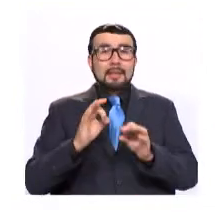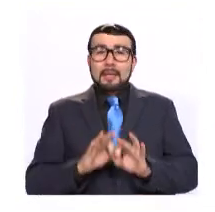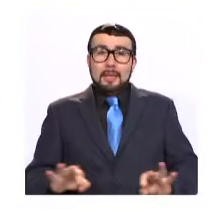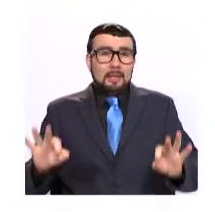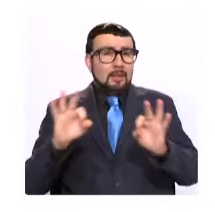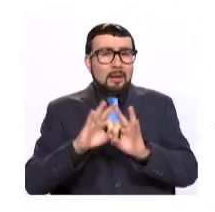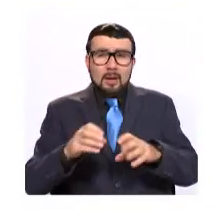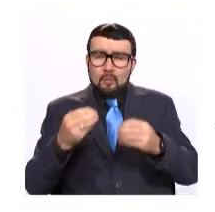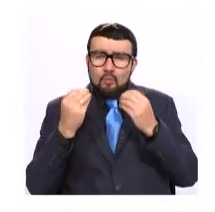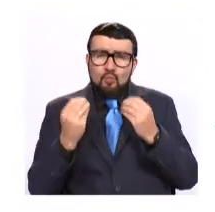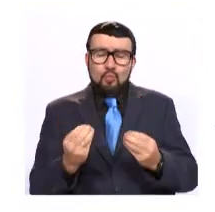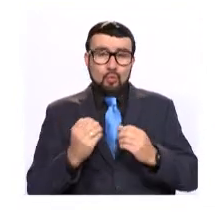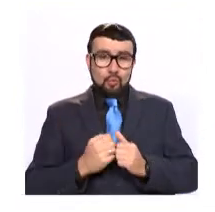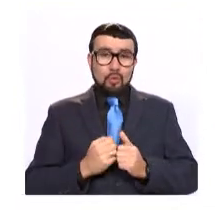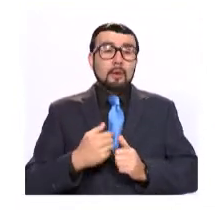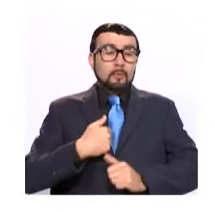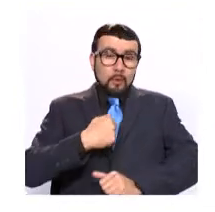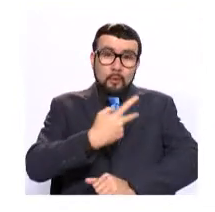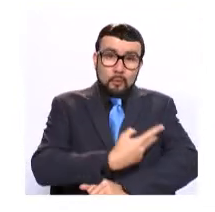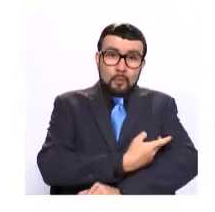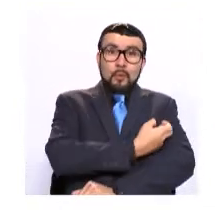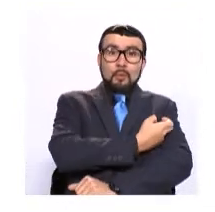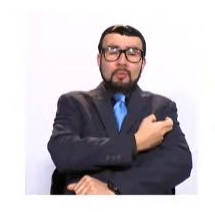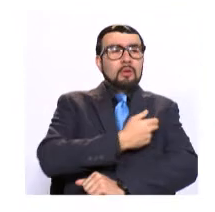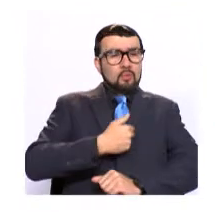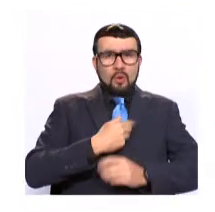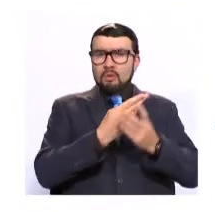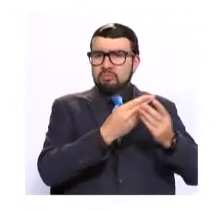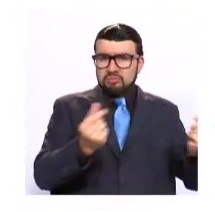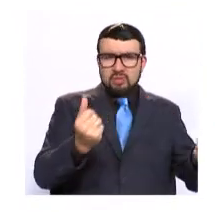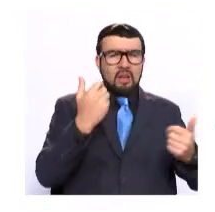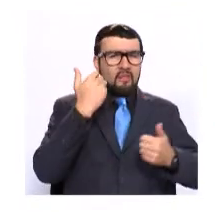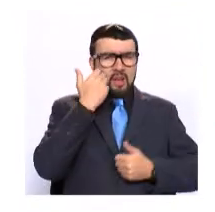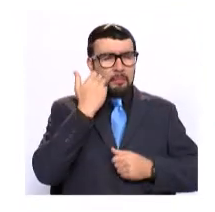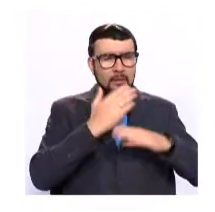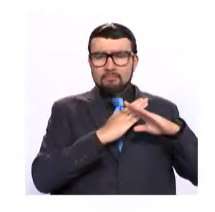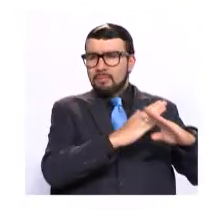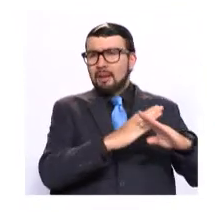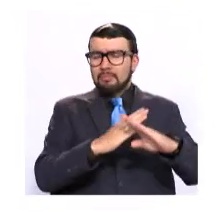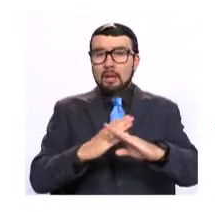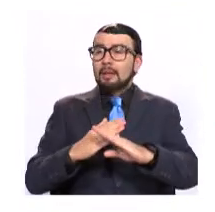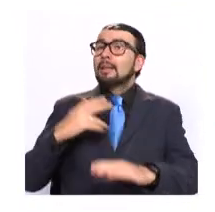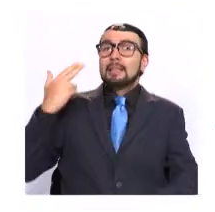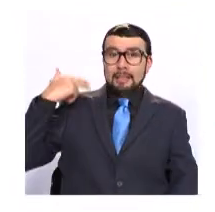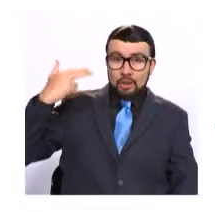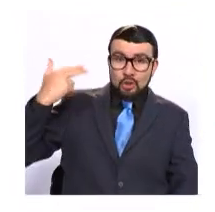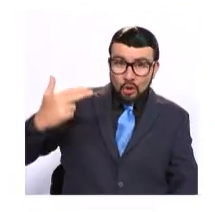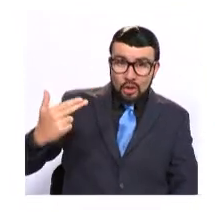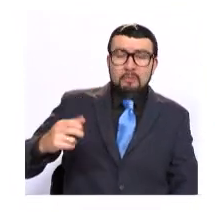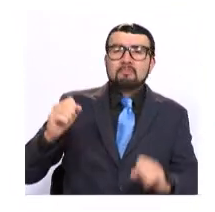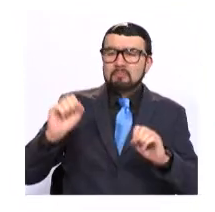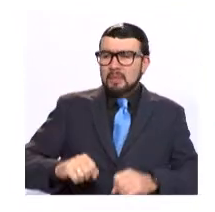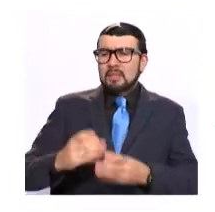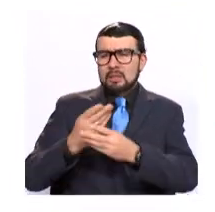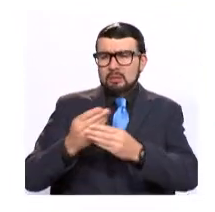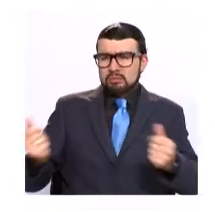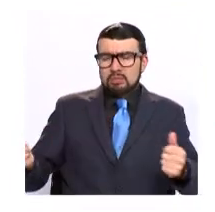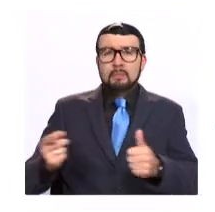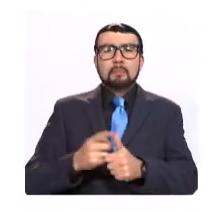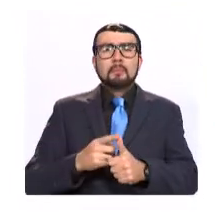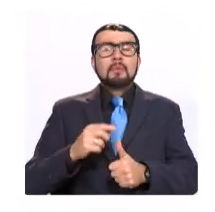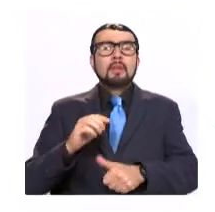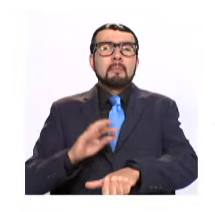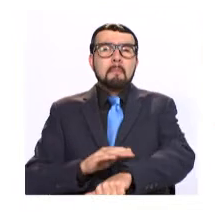porque son la forma de poder erradicar enfermedades. Ya en la historia nos cuentan que ya hemos podido erradicar temas como viruela